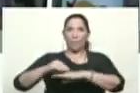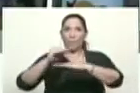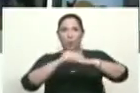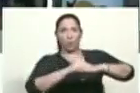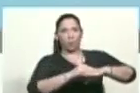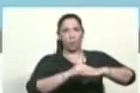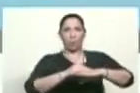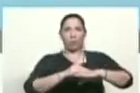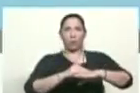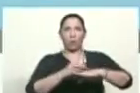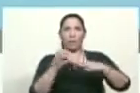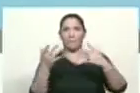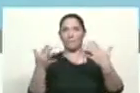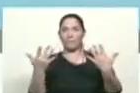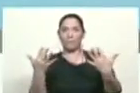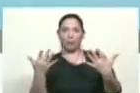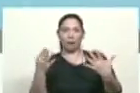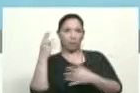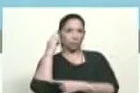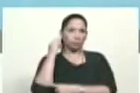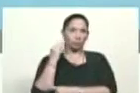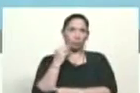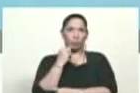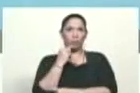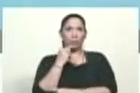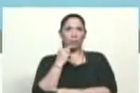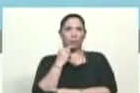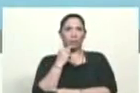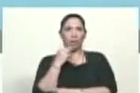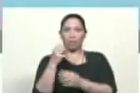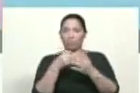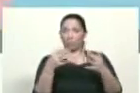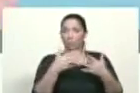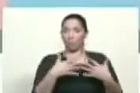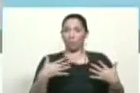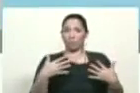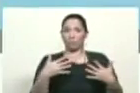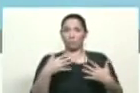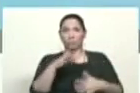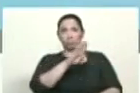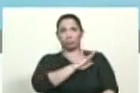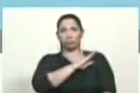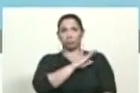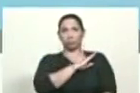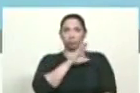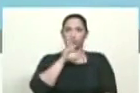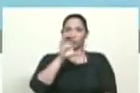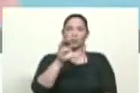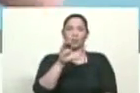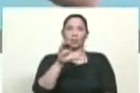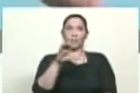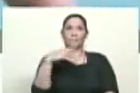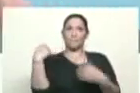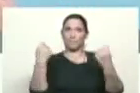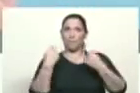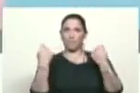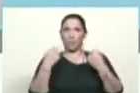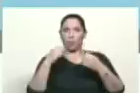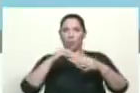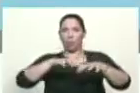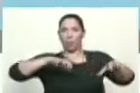de la doctrina bolivariana que siempre lo acompañó, ¿verdad?, a la soberanía popular, la